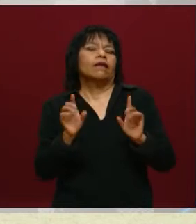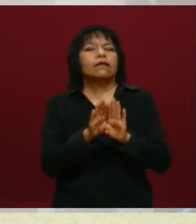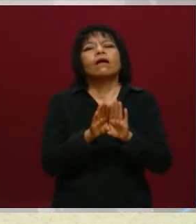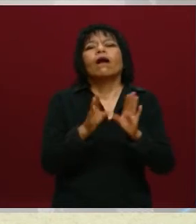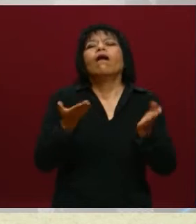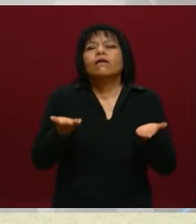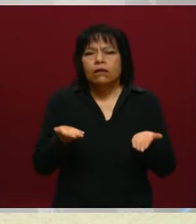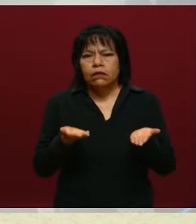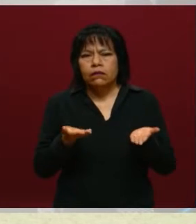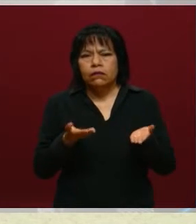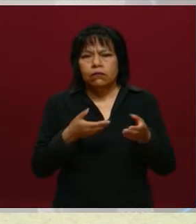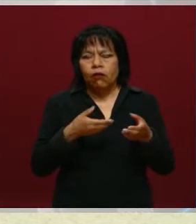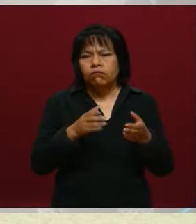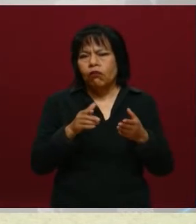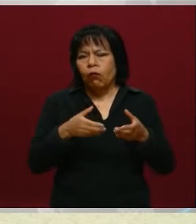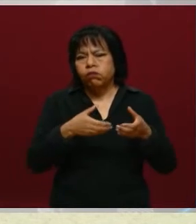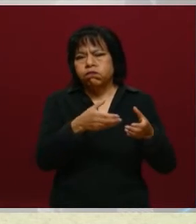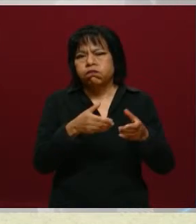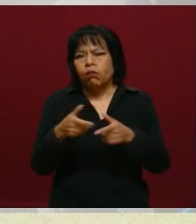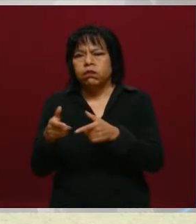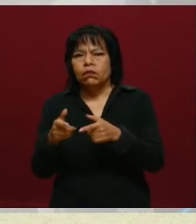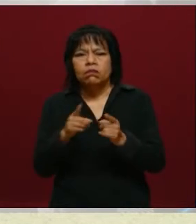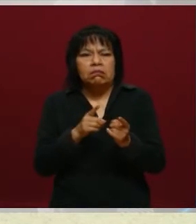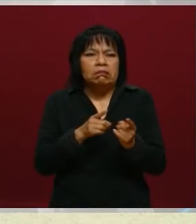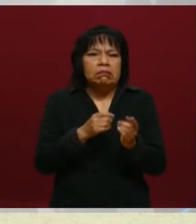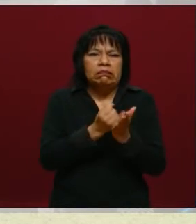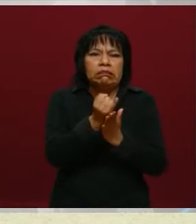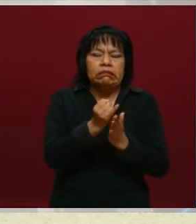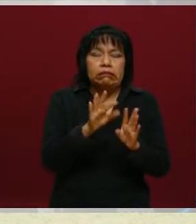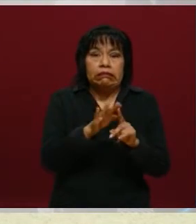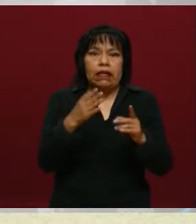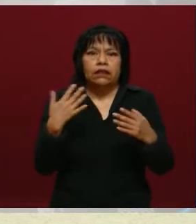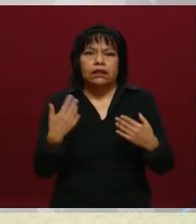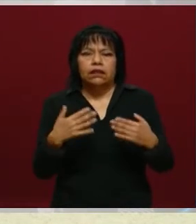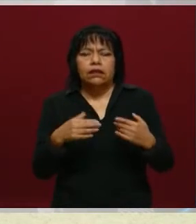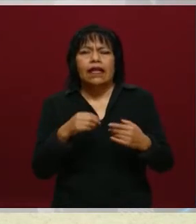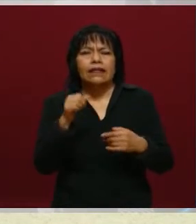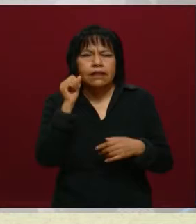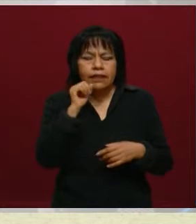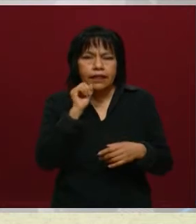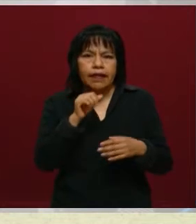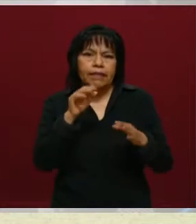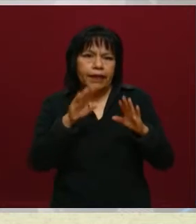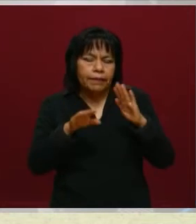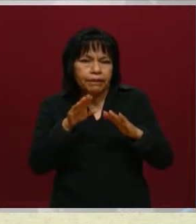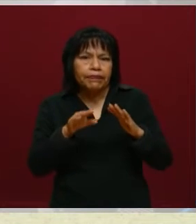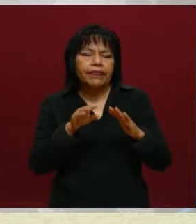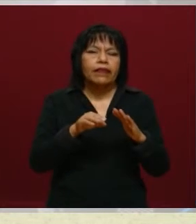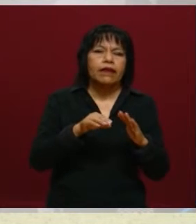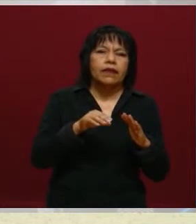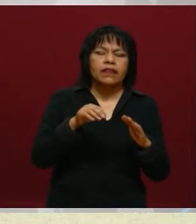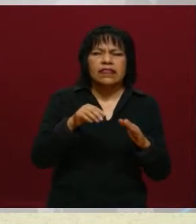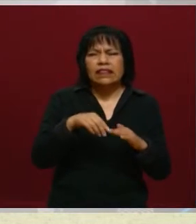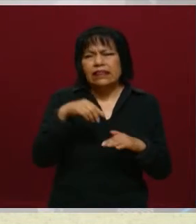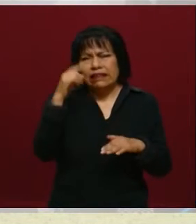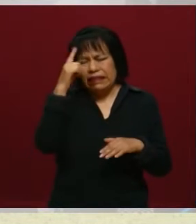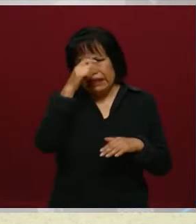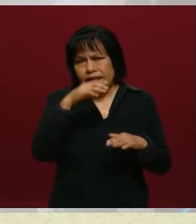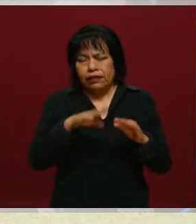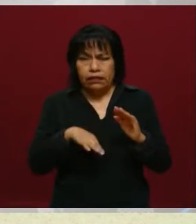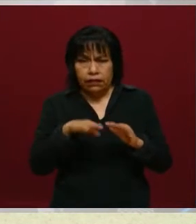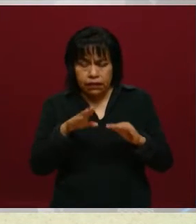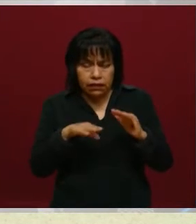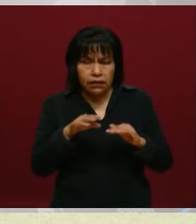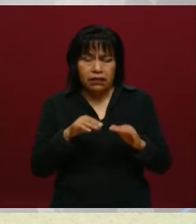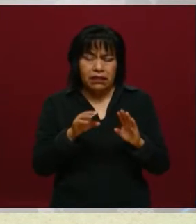camino vamos a llevar así es el dilema continuo que no tiene que ser un dilema enorme digo hay momentos en los que